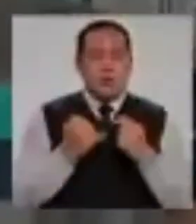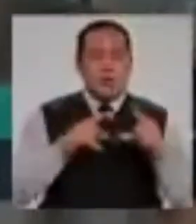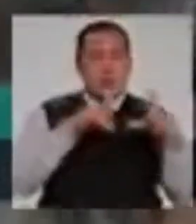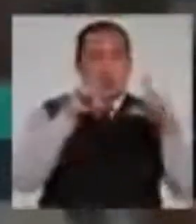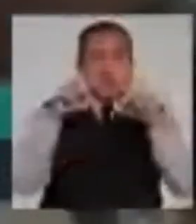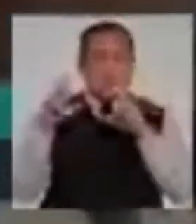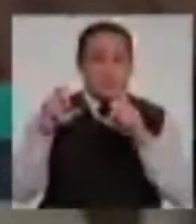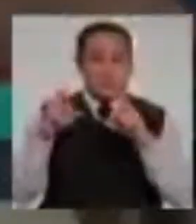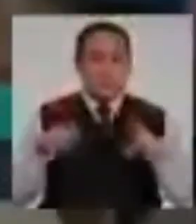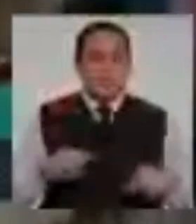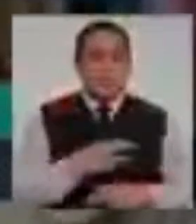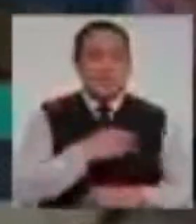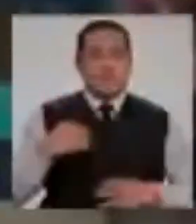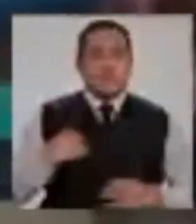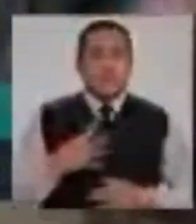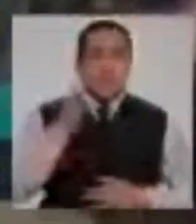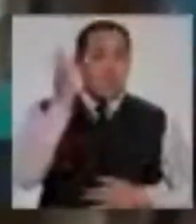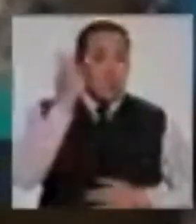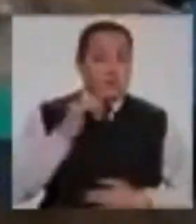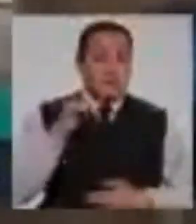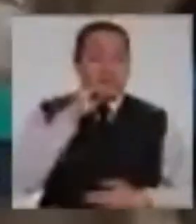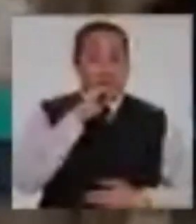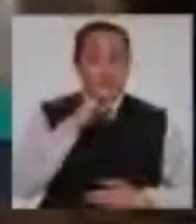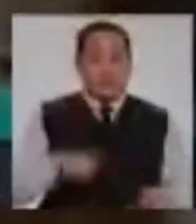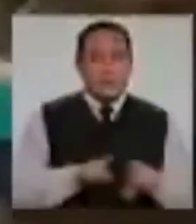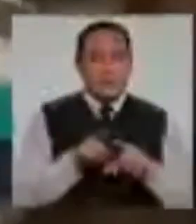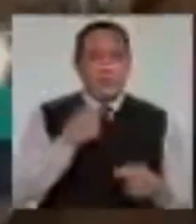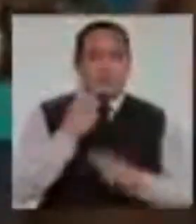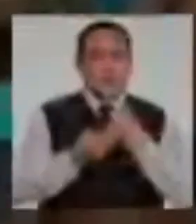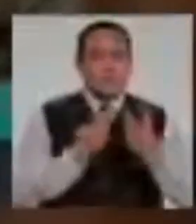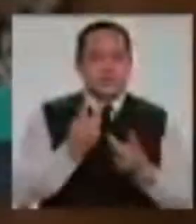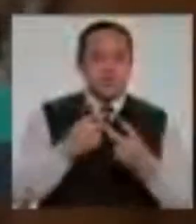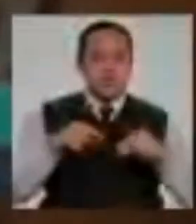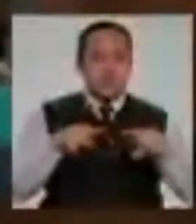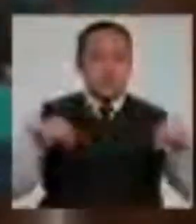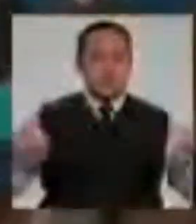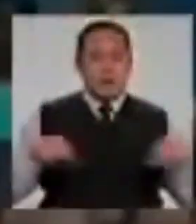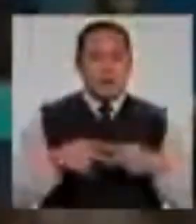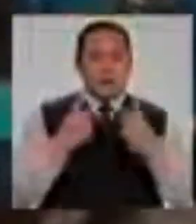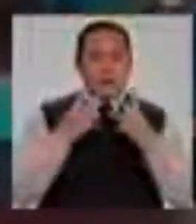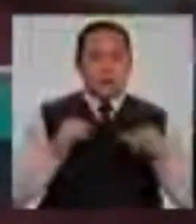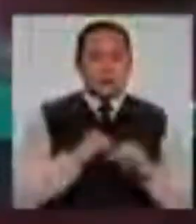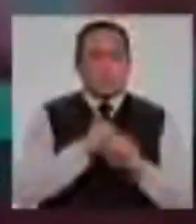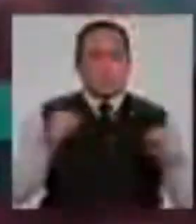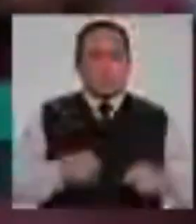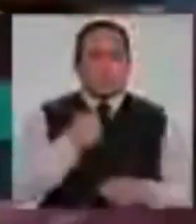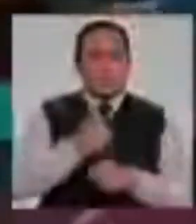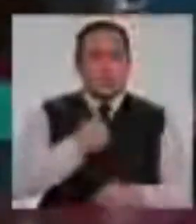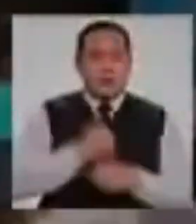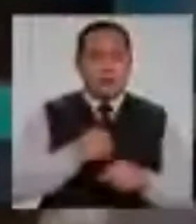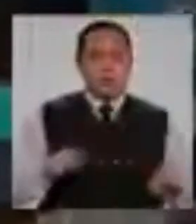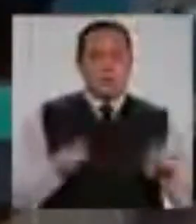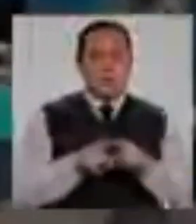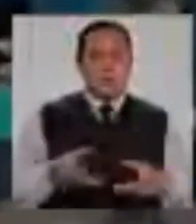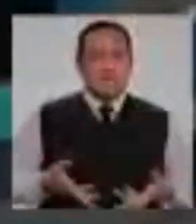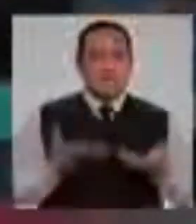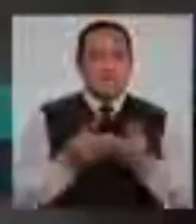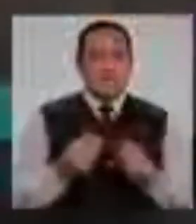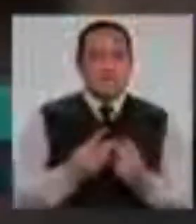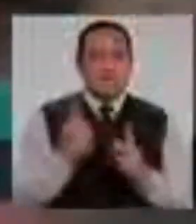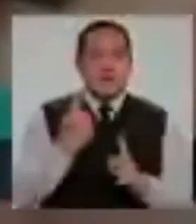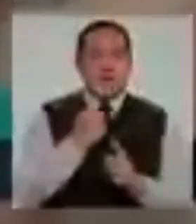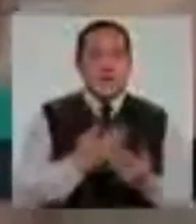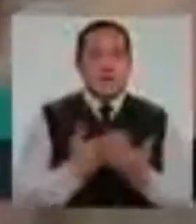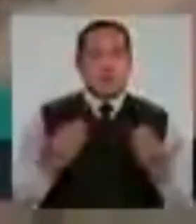al turismo. La ministra de la Mujer, Ana Jara, visitó Cantagallo, quedó sorprendida por el trabajo y el legado que dejan en